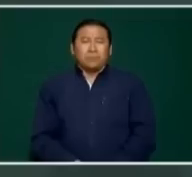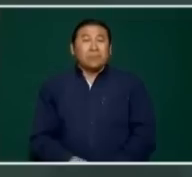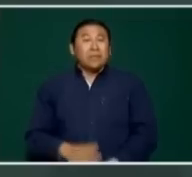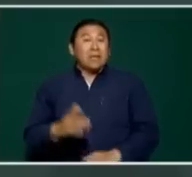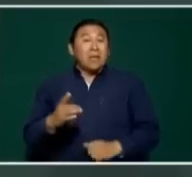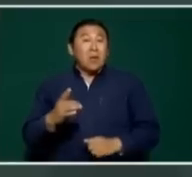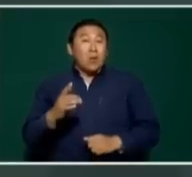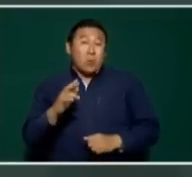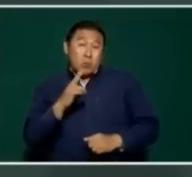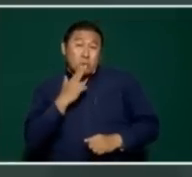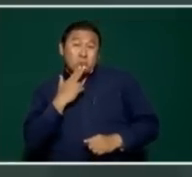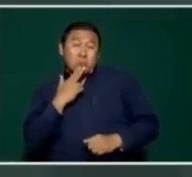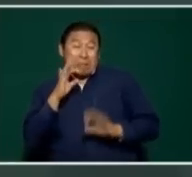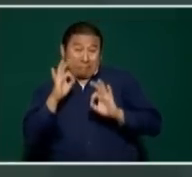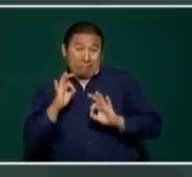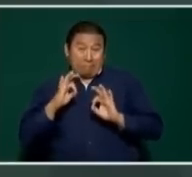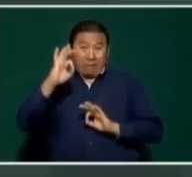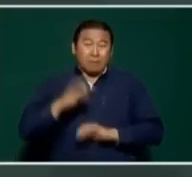utilitaria,